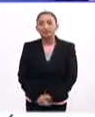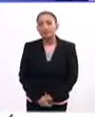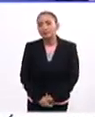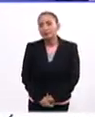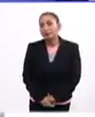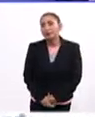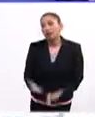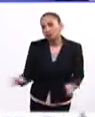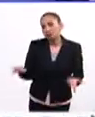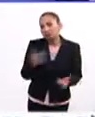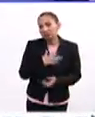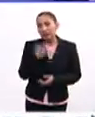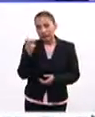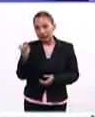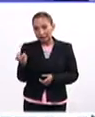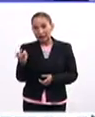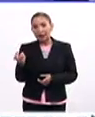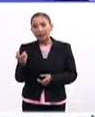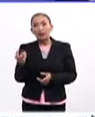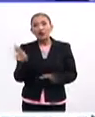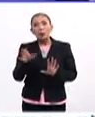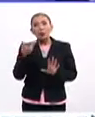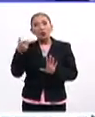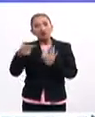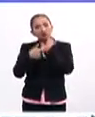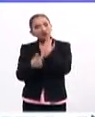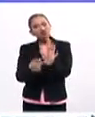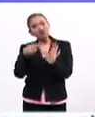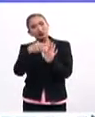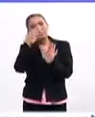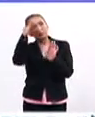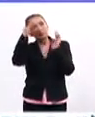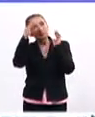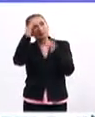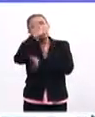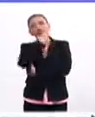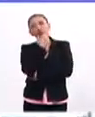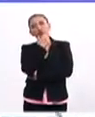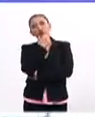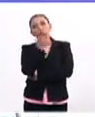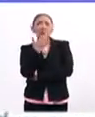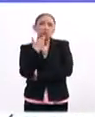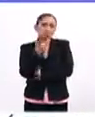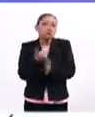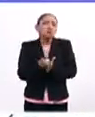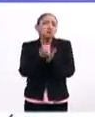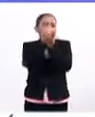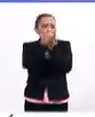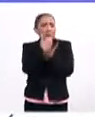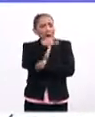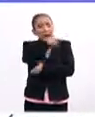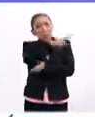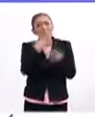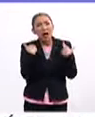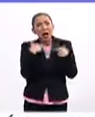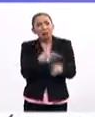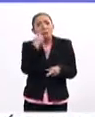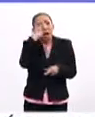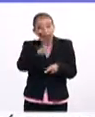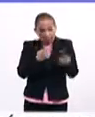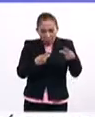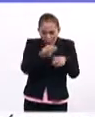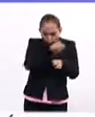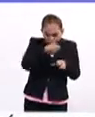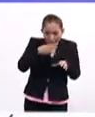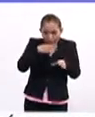¿no? Entonces, pues bueno, esta es una forma, pues pensamos, funcional, que ayudará al maestro a